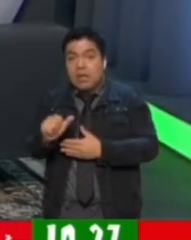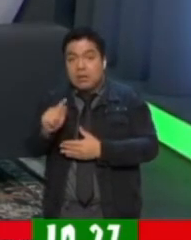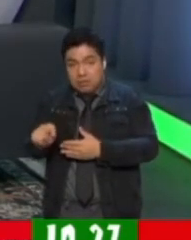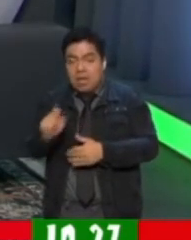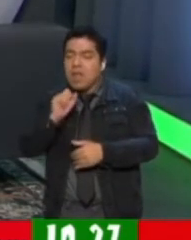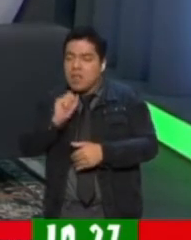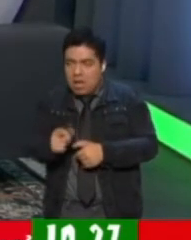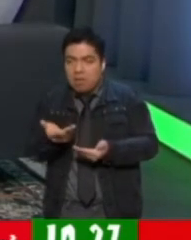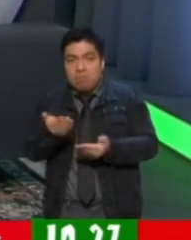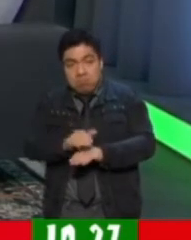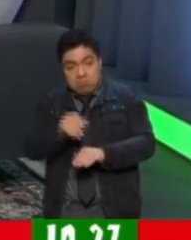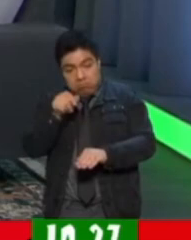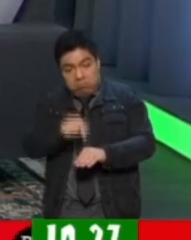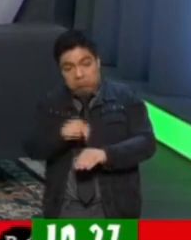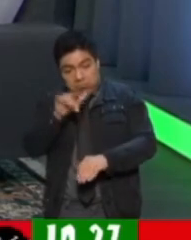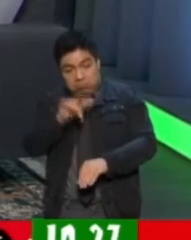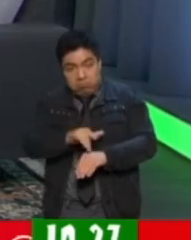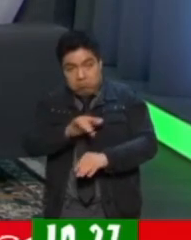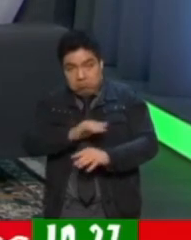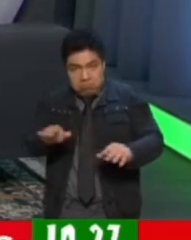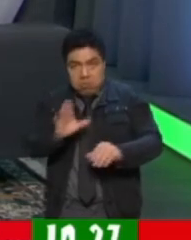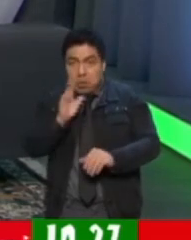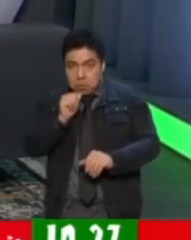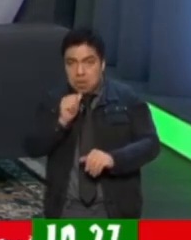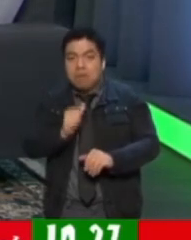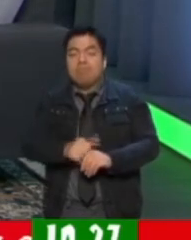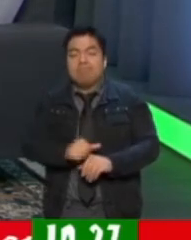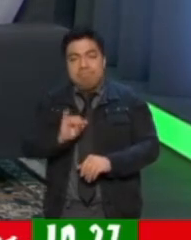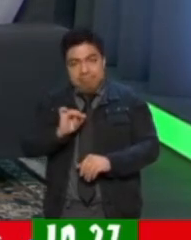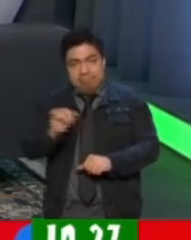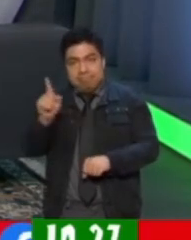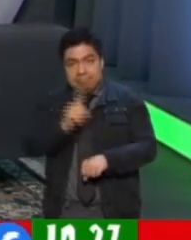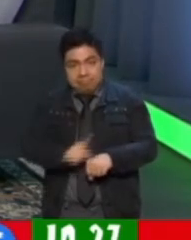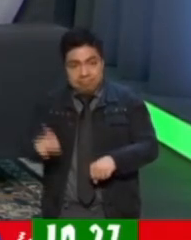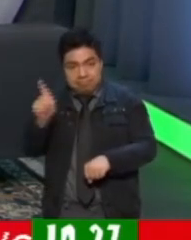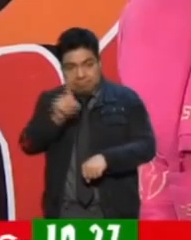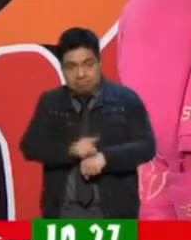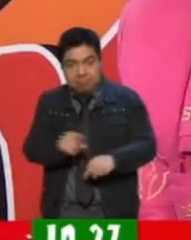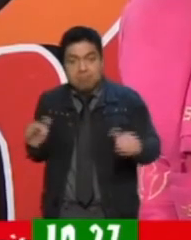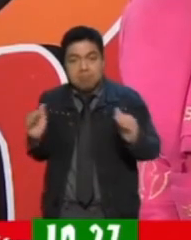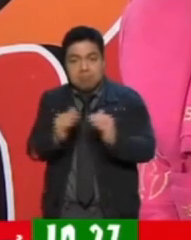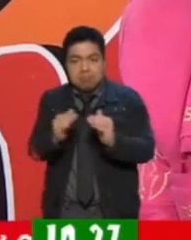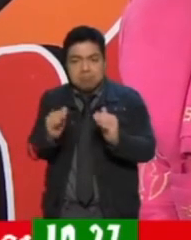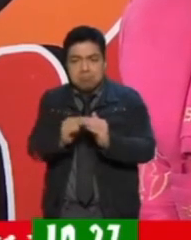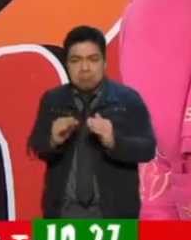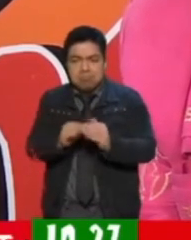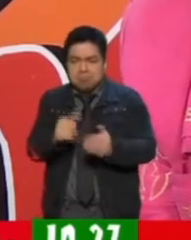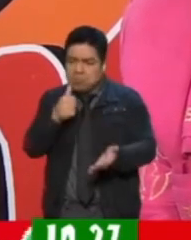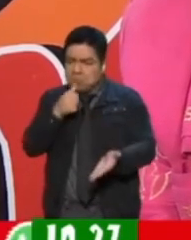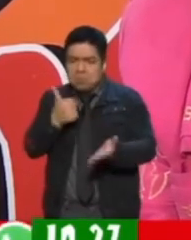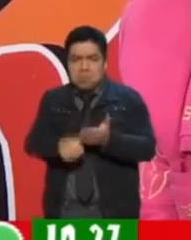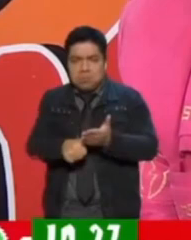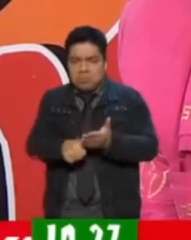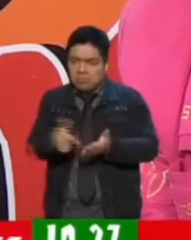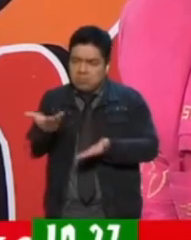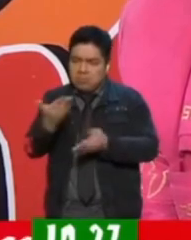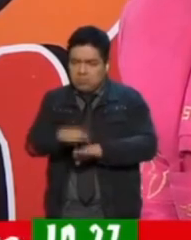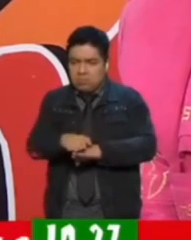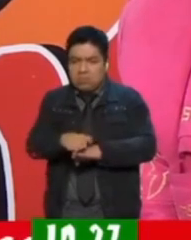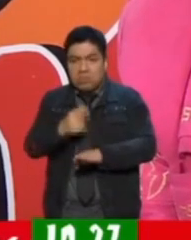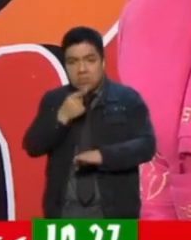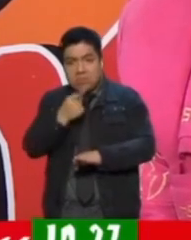la cuenta bancaria. ¿Así de fácil? Entonces un día llegas a tu casa y encuentras una carta de tu banco que